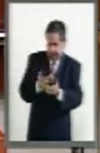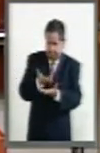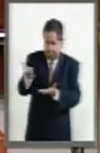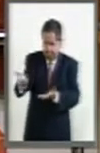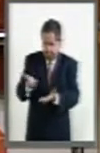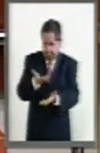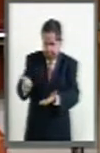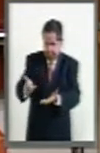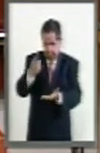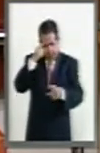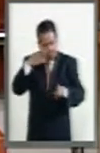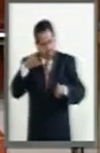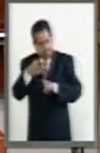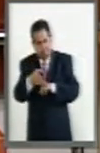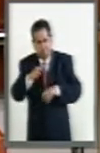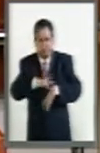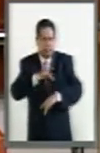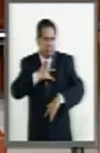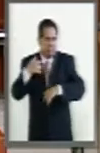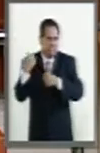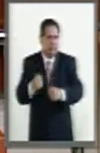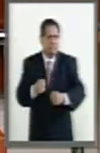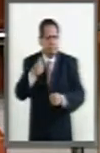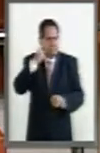que otorguen certidumbre